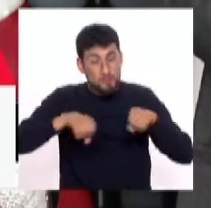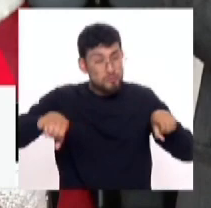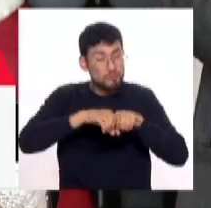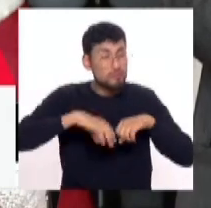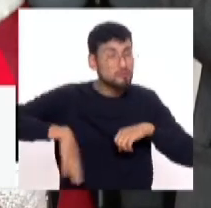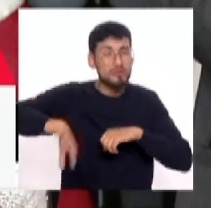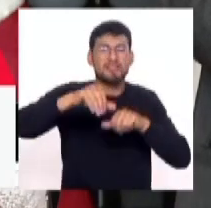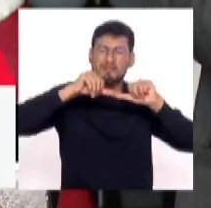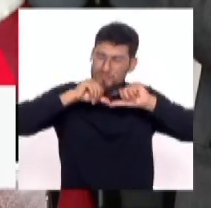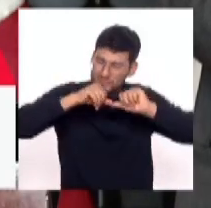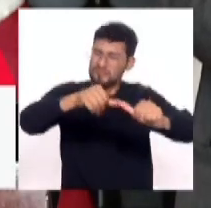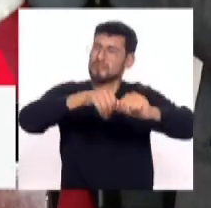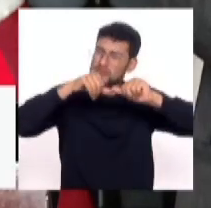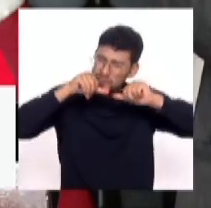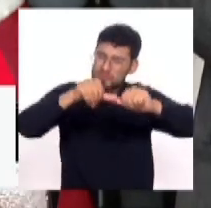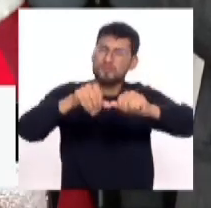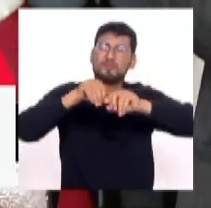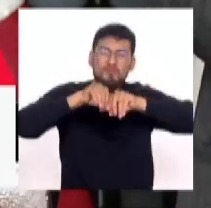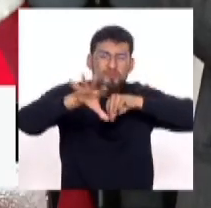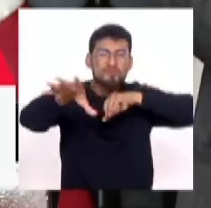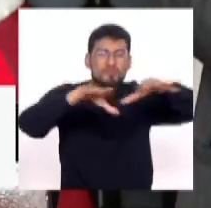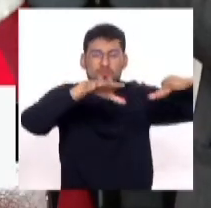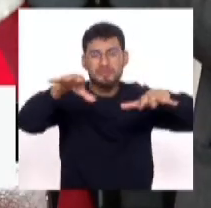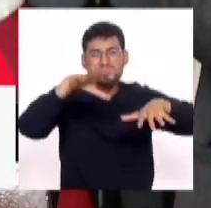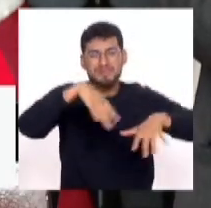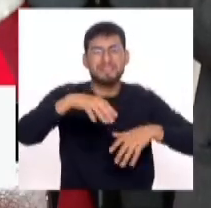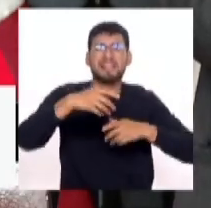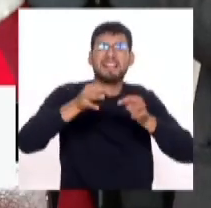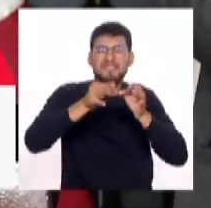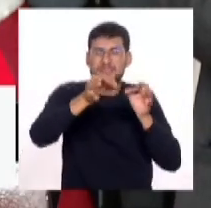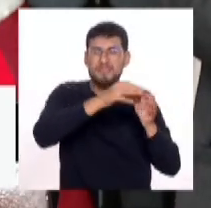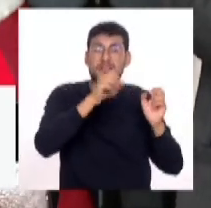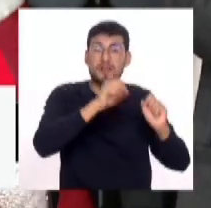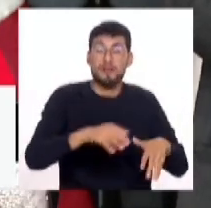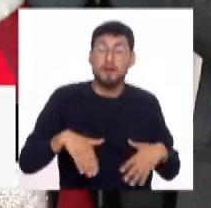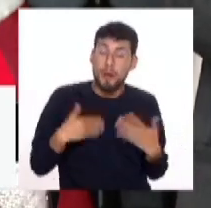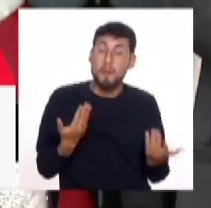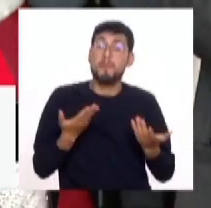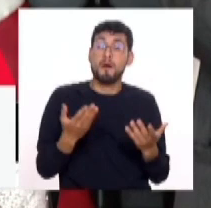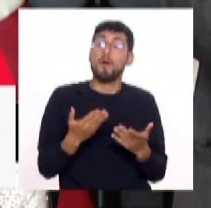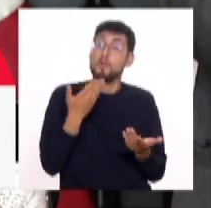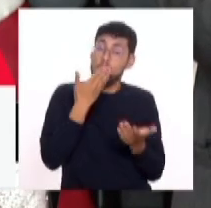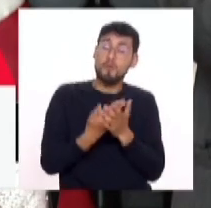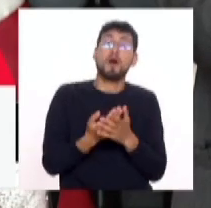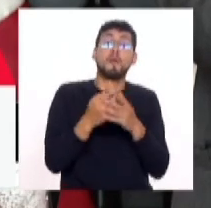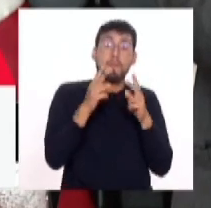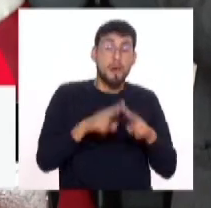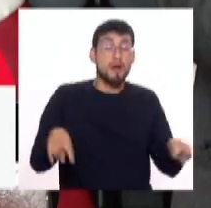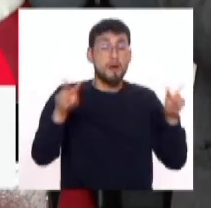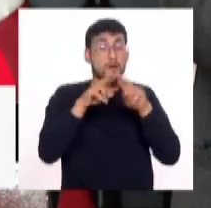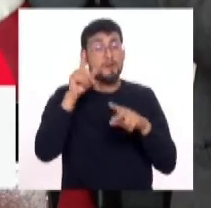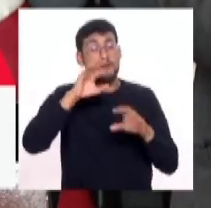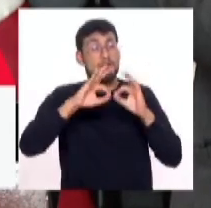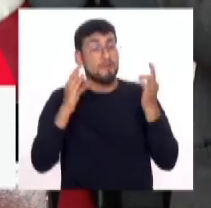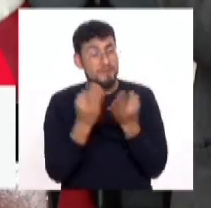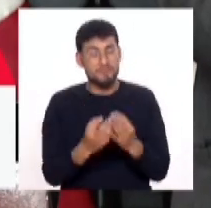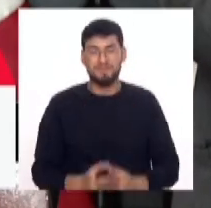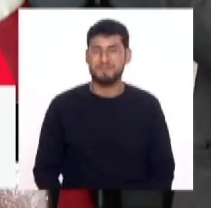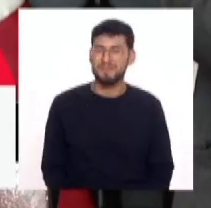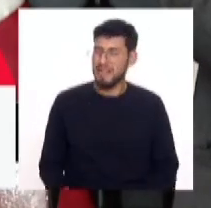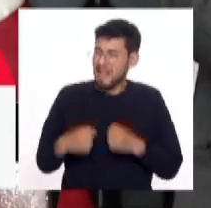siga extendiéndose en las regiones y sea un insumo básico y fundamental para los hogares,